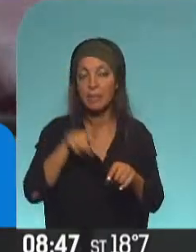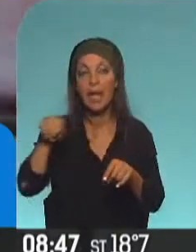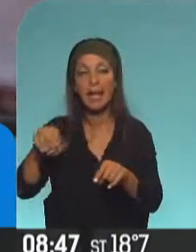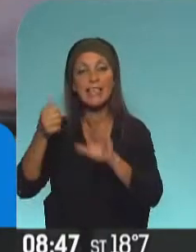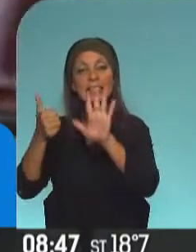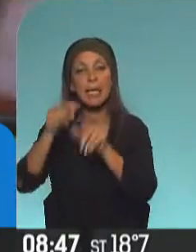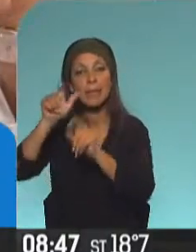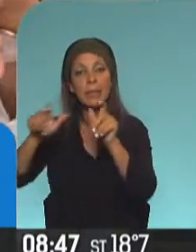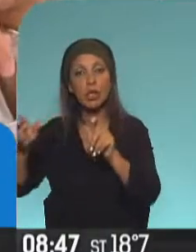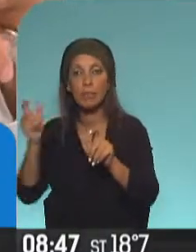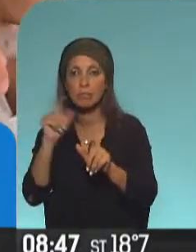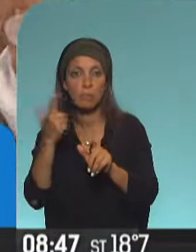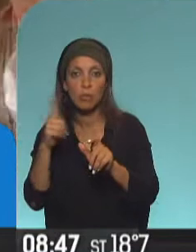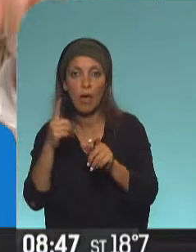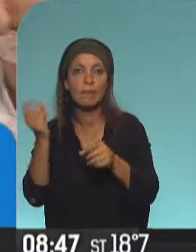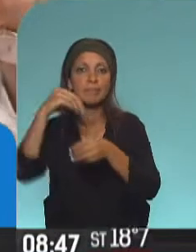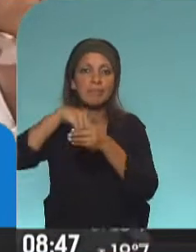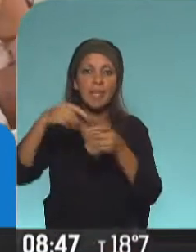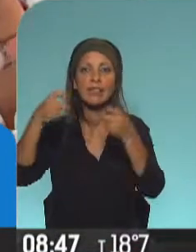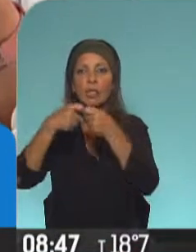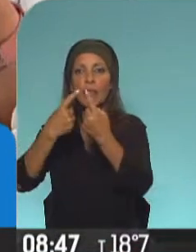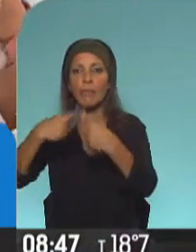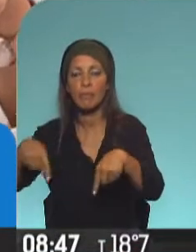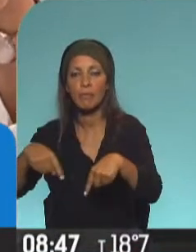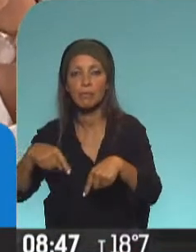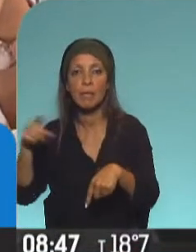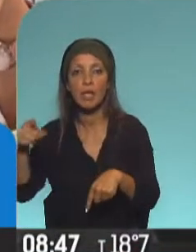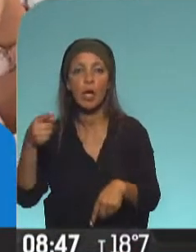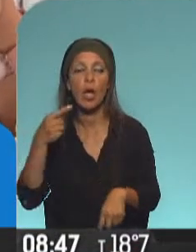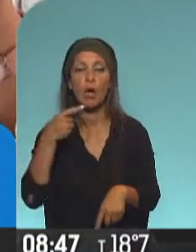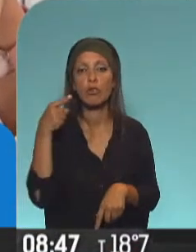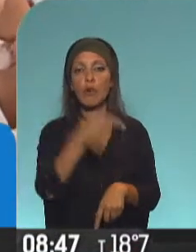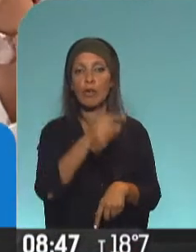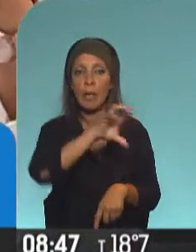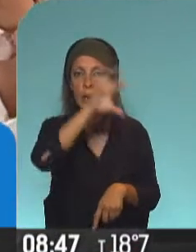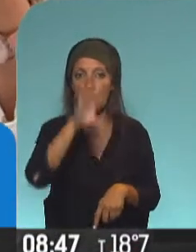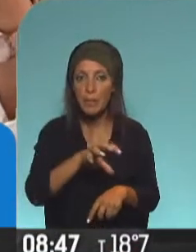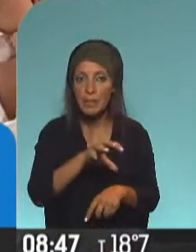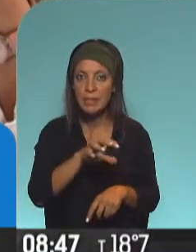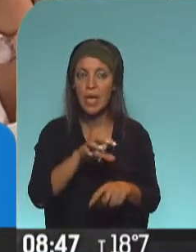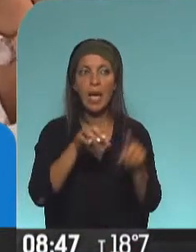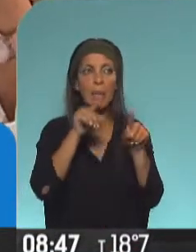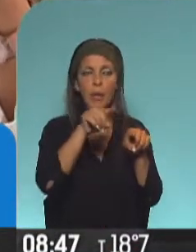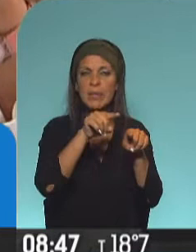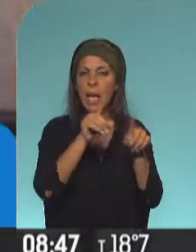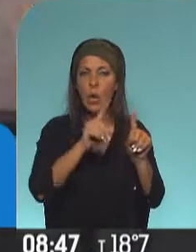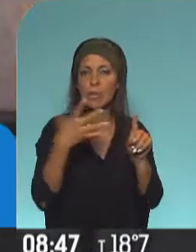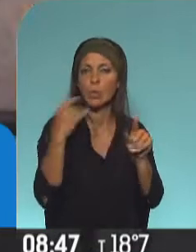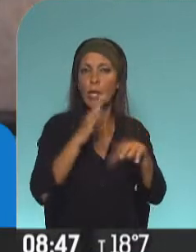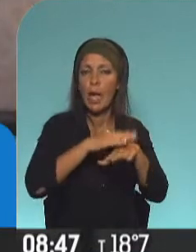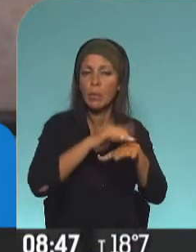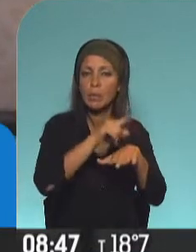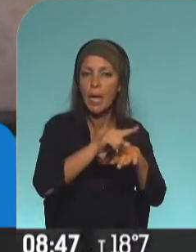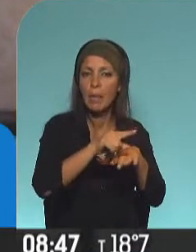no tienen legitimación activa, que demandan a una provincia, que no es la autoridad de aplicación, y lo hacen en una competencia